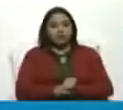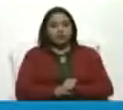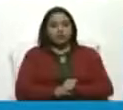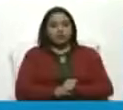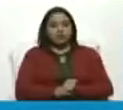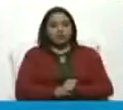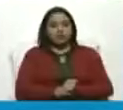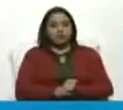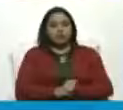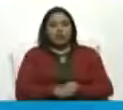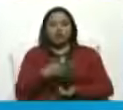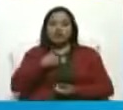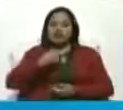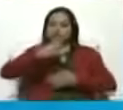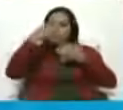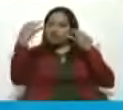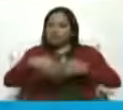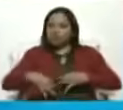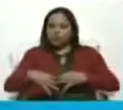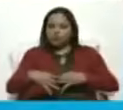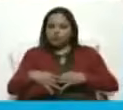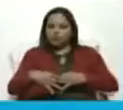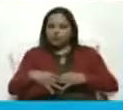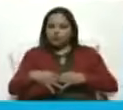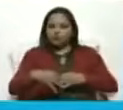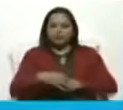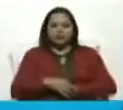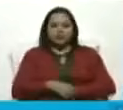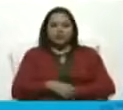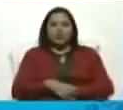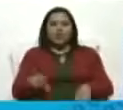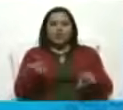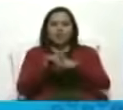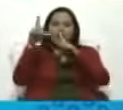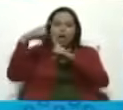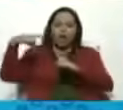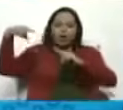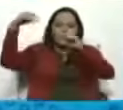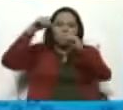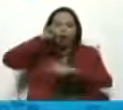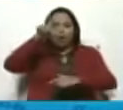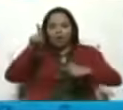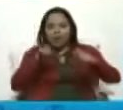mi convicción plena, como la luna llena,